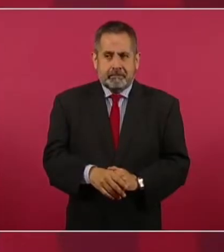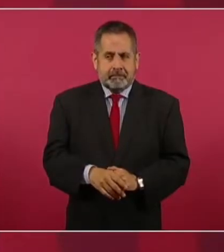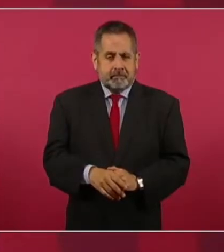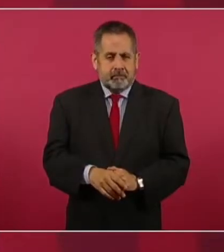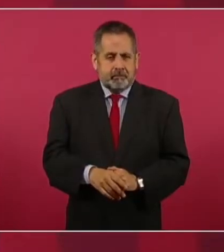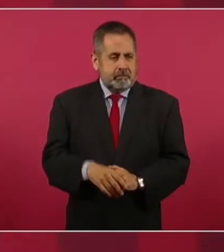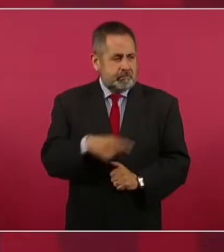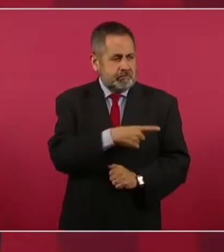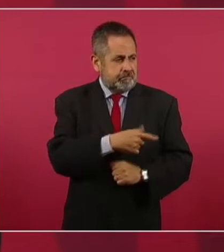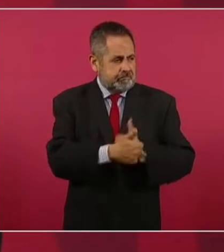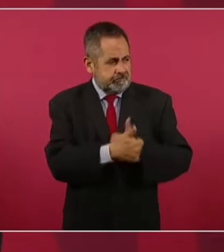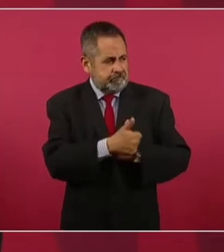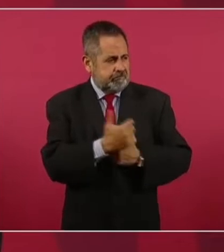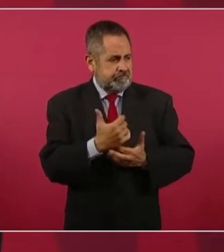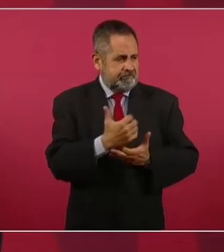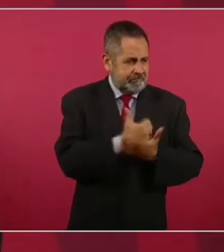Competían.